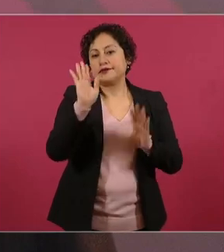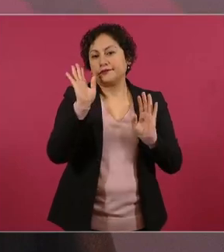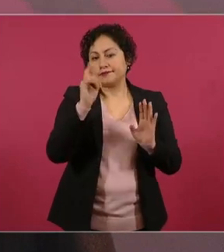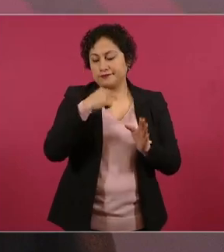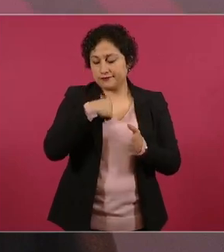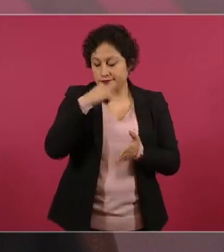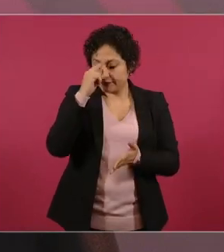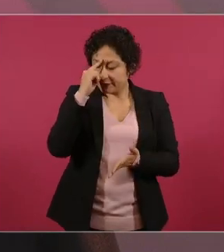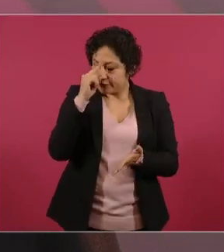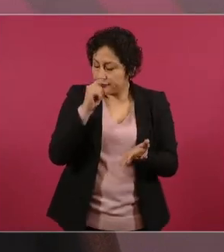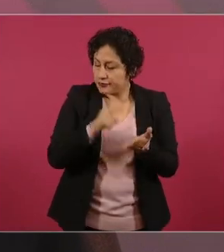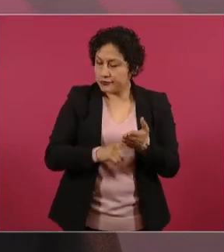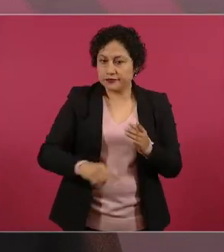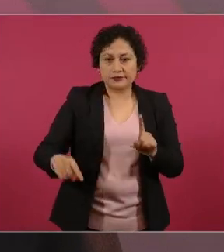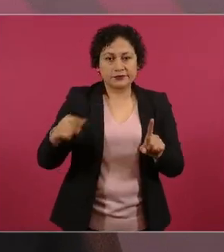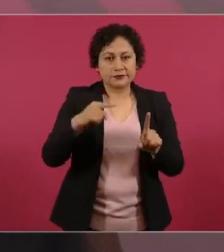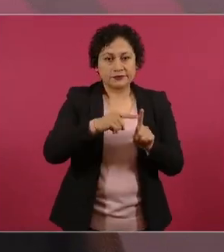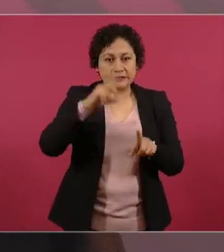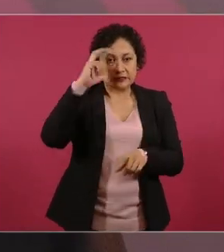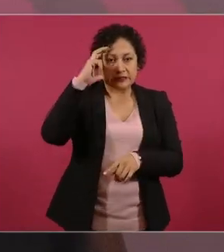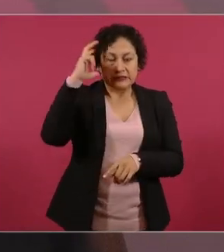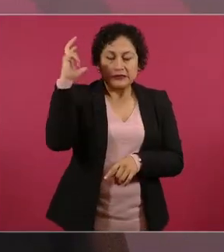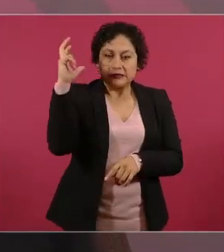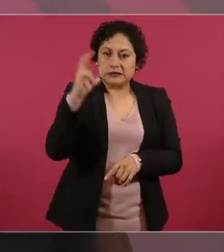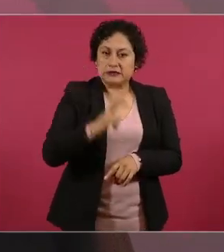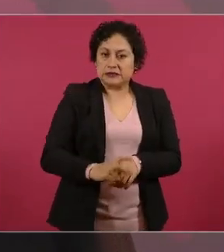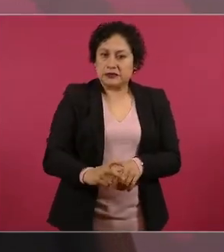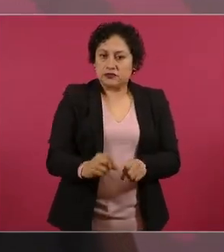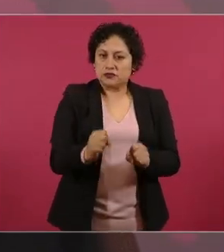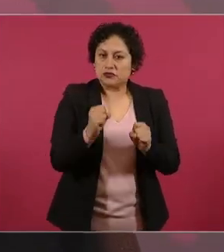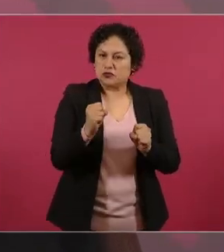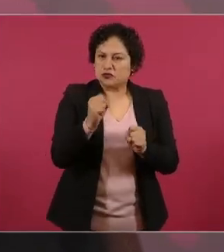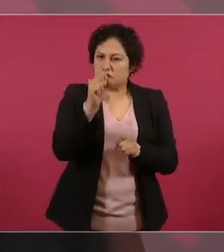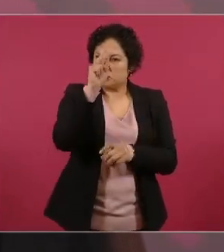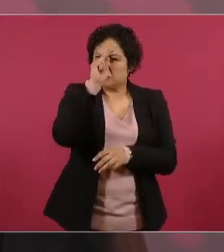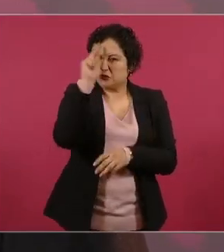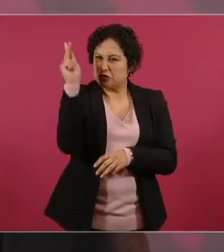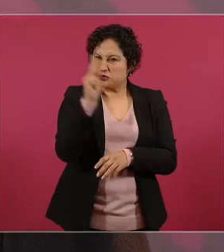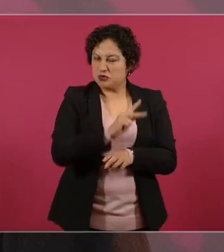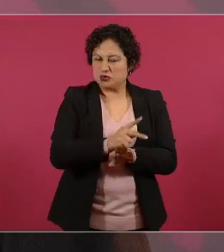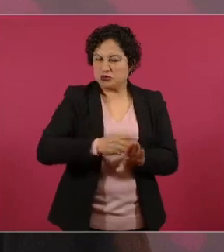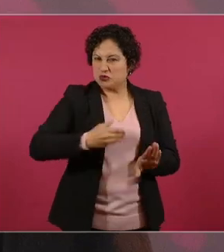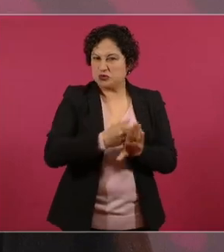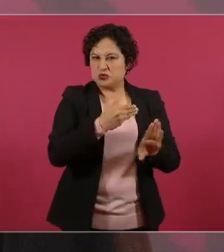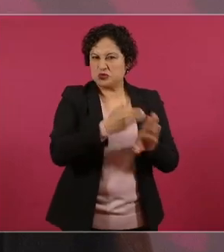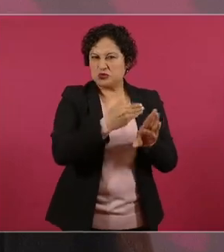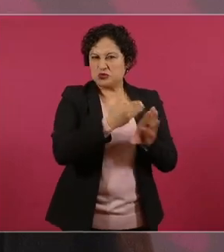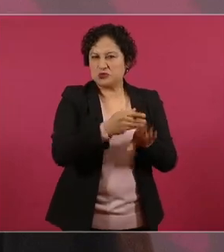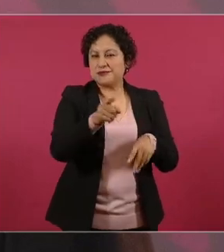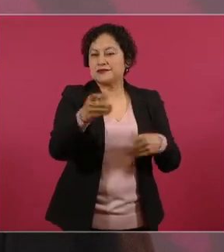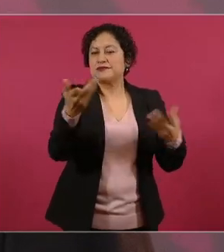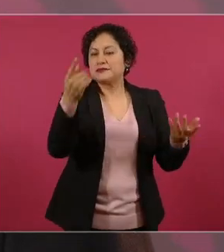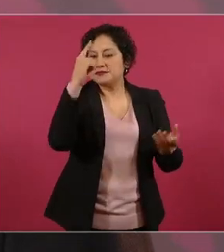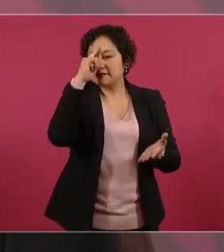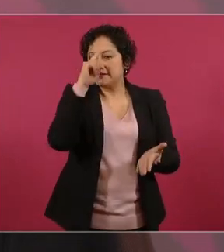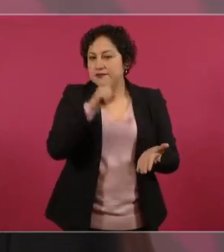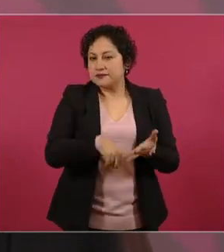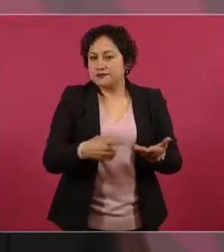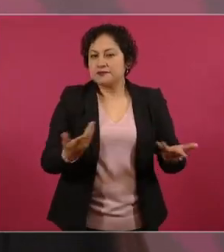nuestra patria, todo lo que le decían. Pero imagínense que lo asesinan,